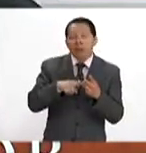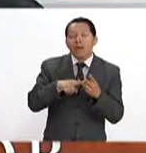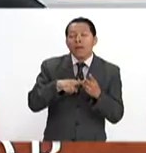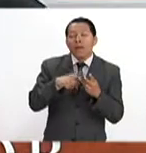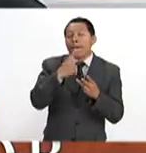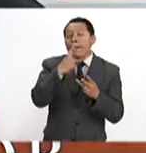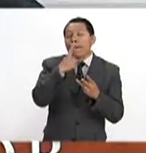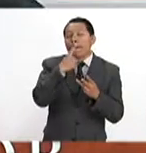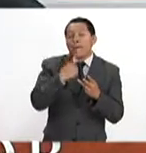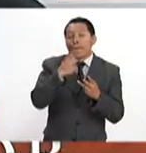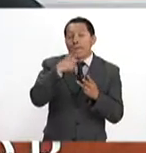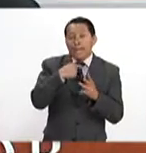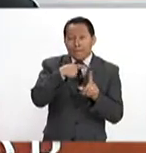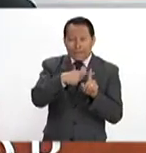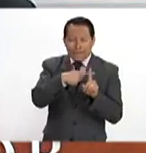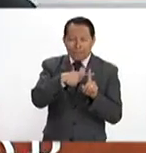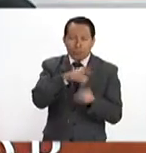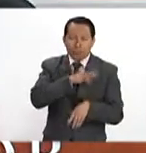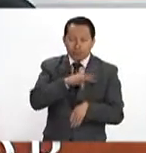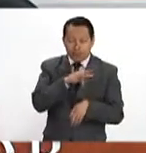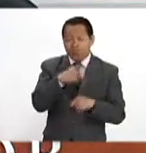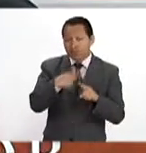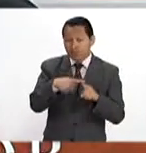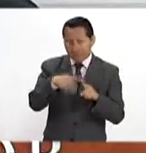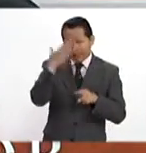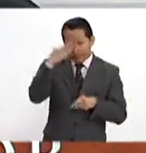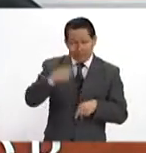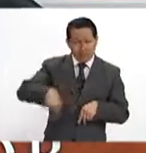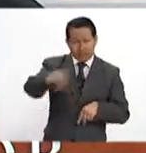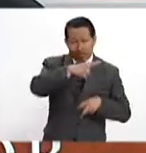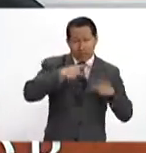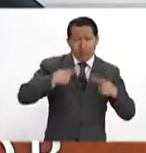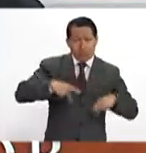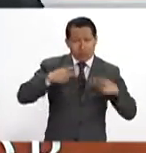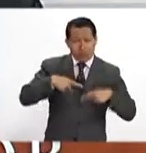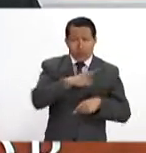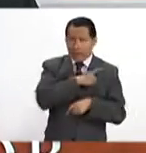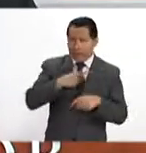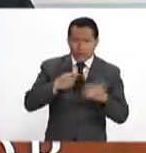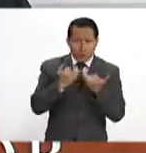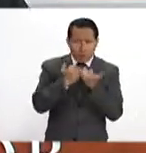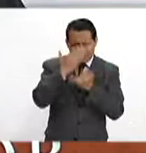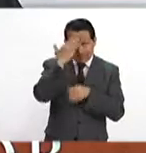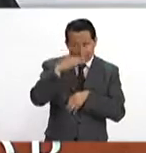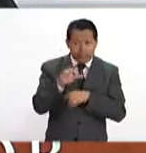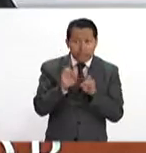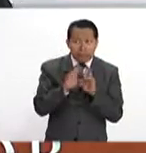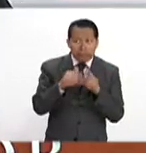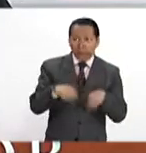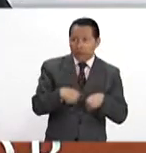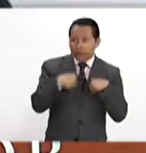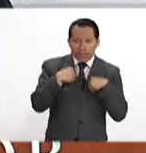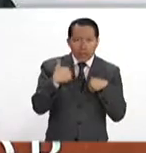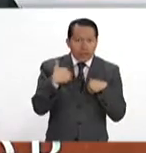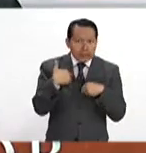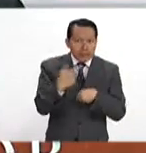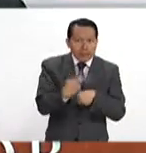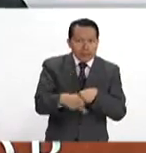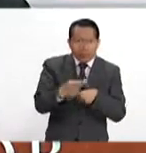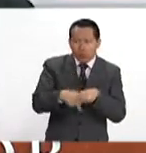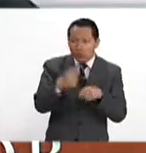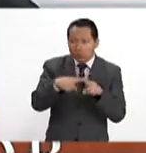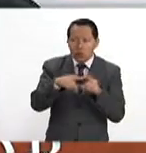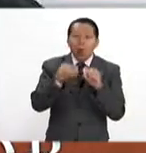sociedad civil tiene su propia responsabilidad cuando sabe que vive en zonas de riesgo y cuando sabe que va circulando en zonas de riesgo en las